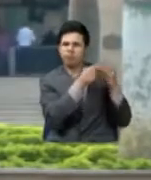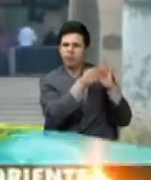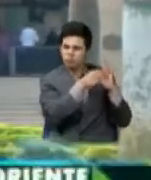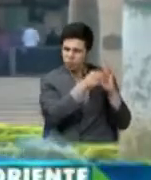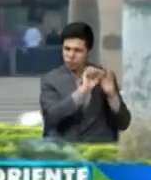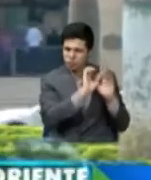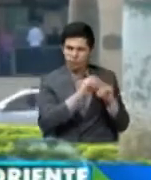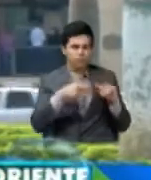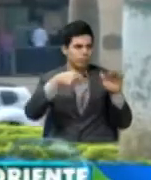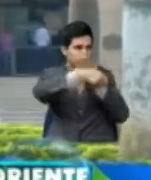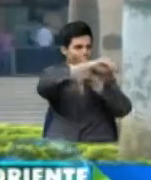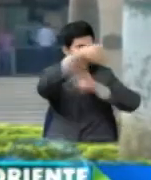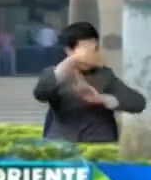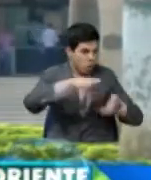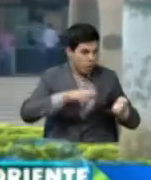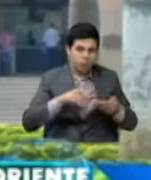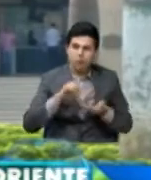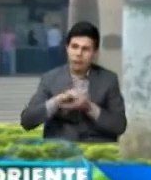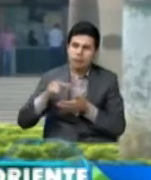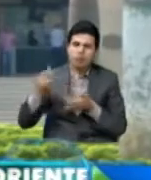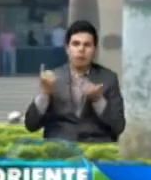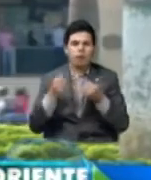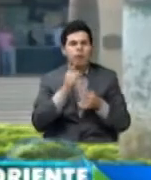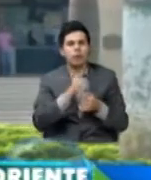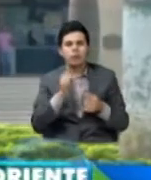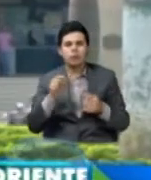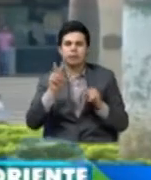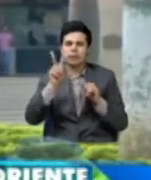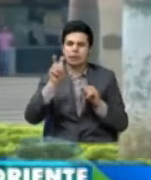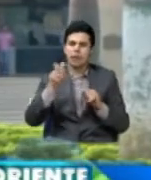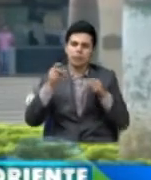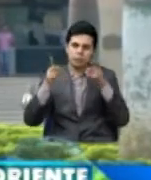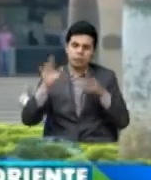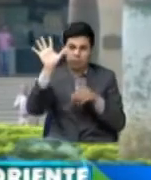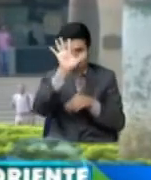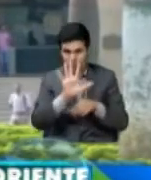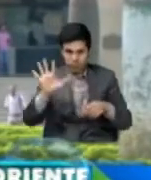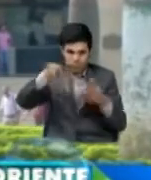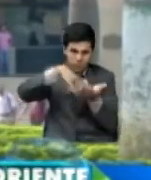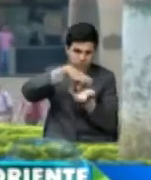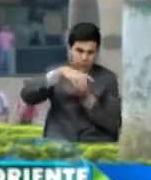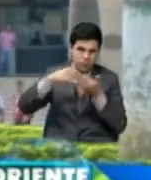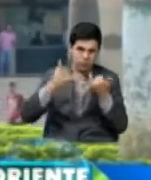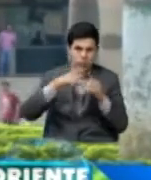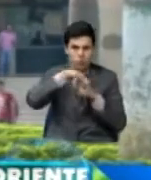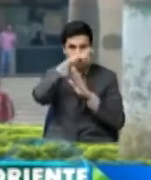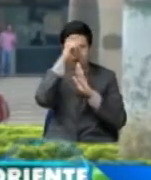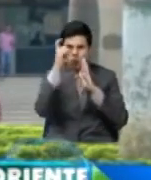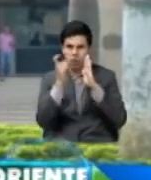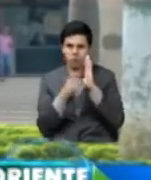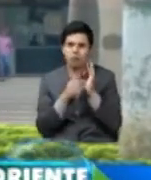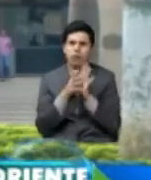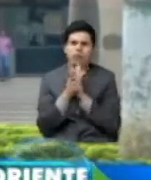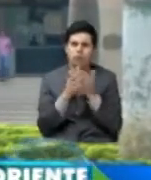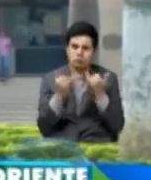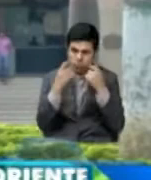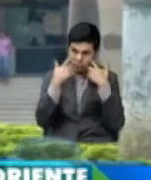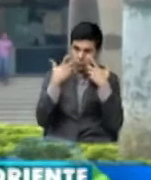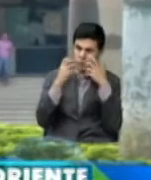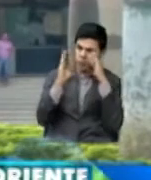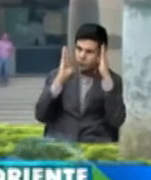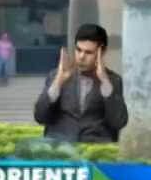son 7 los casos que se han registrado en todo el departamento de Santander, donde las autoridades se mantienen en alarma por el